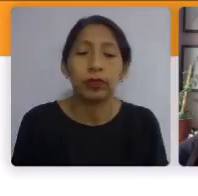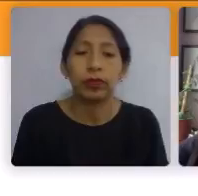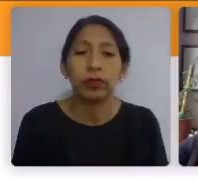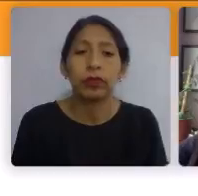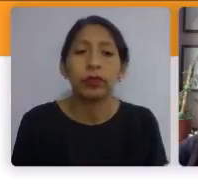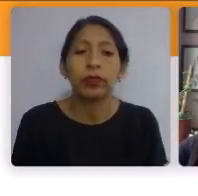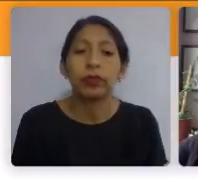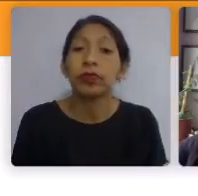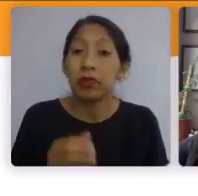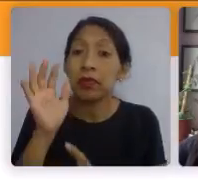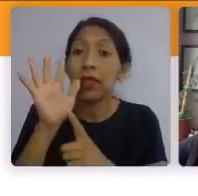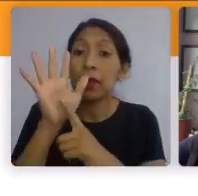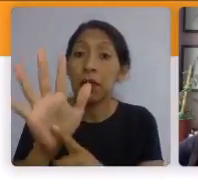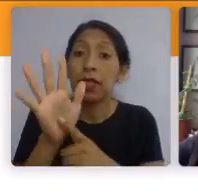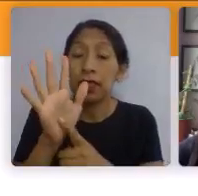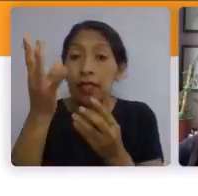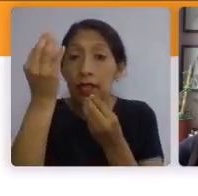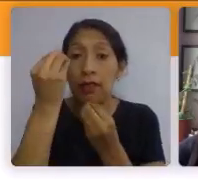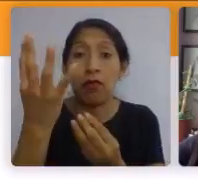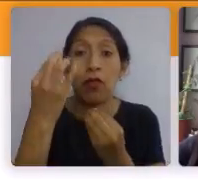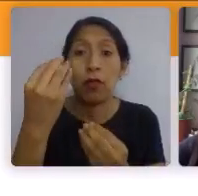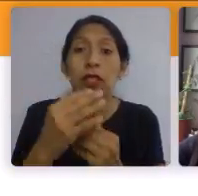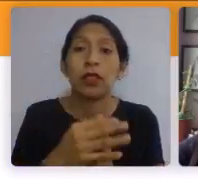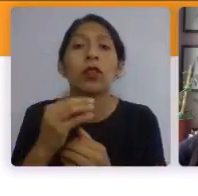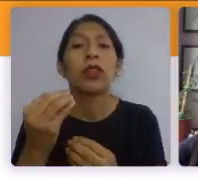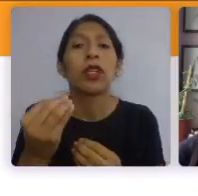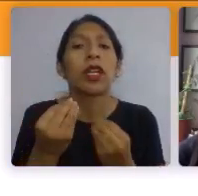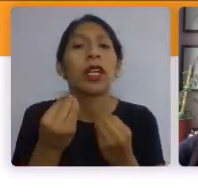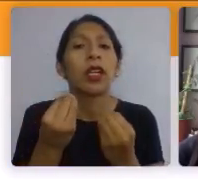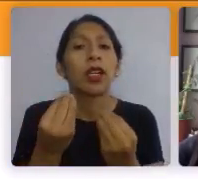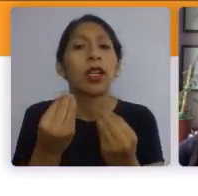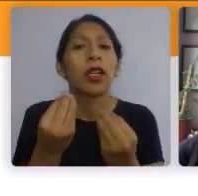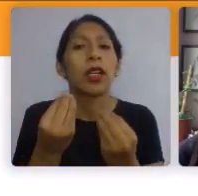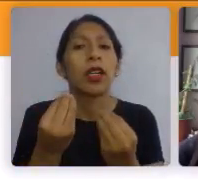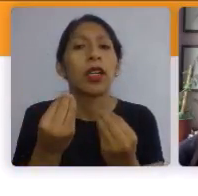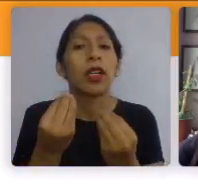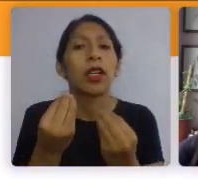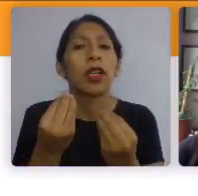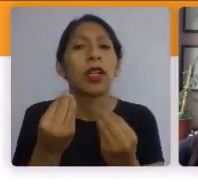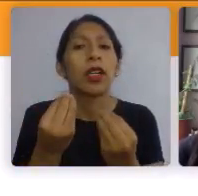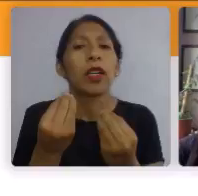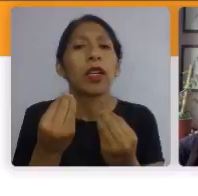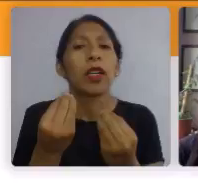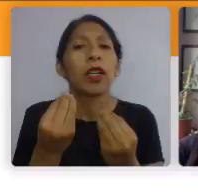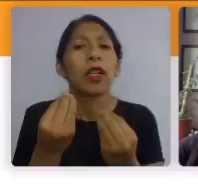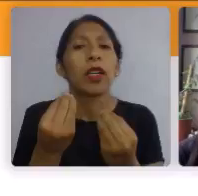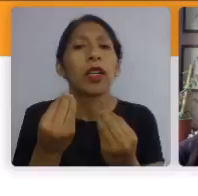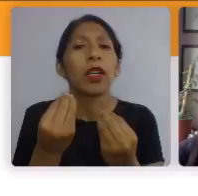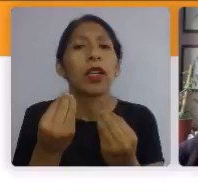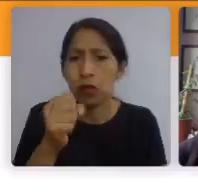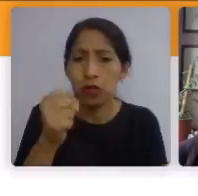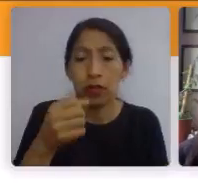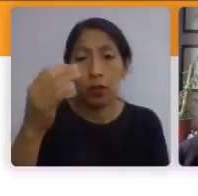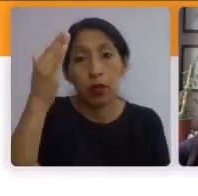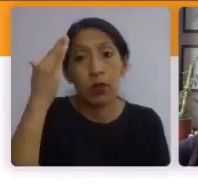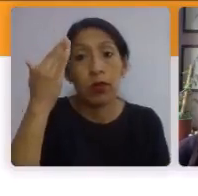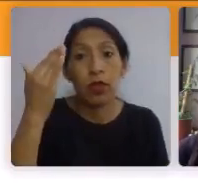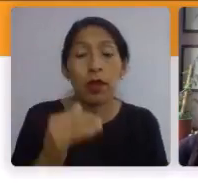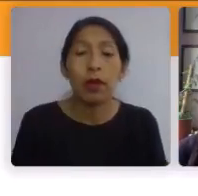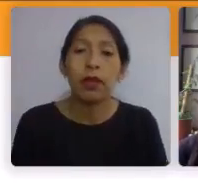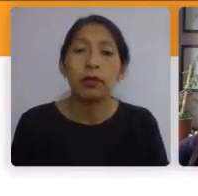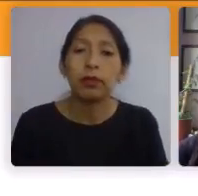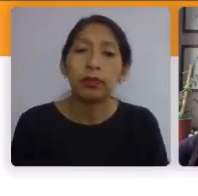Aquí les quería presentar un poco la información de cómo se están recuperando los otros mercados de nuestra región, ¿sí? Porque sabemos que es